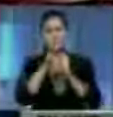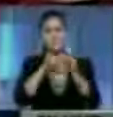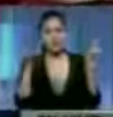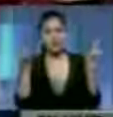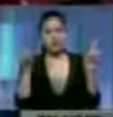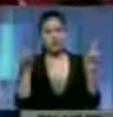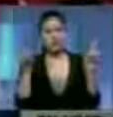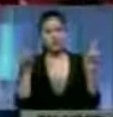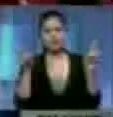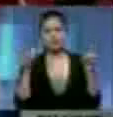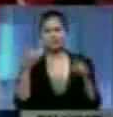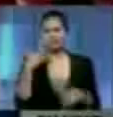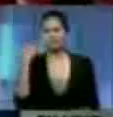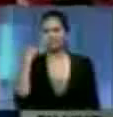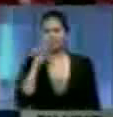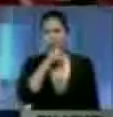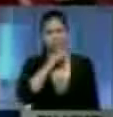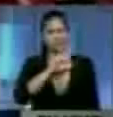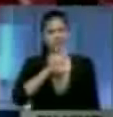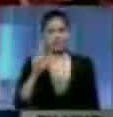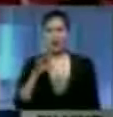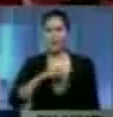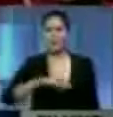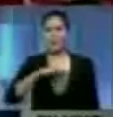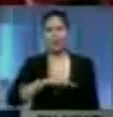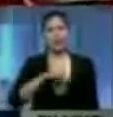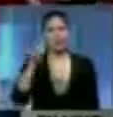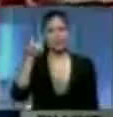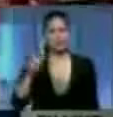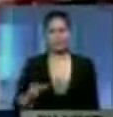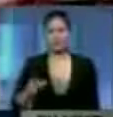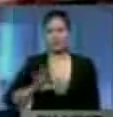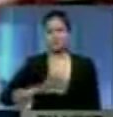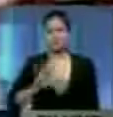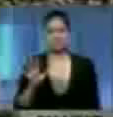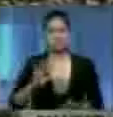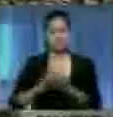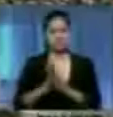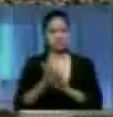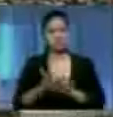especímenes de la decadencia y la descomposición moral de un ser humano.